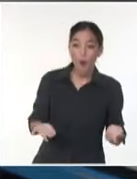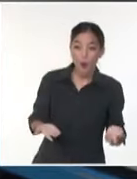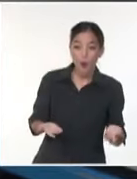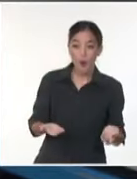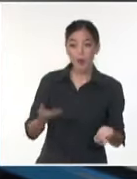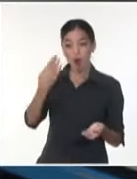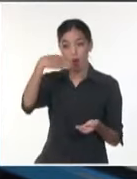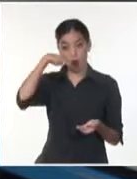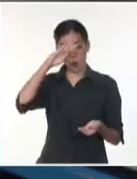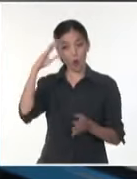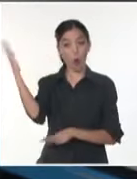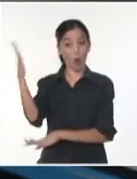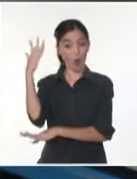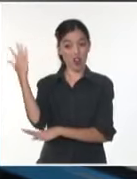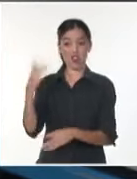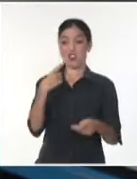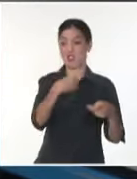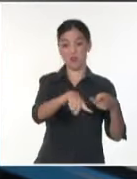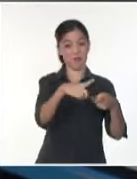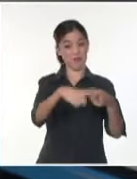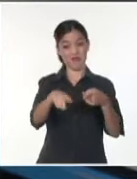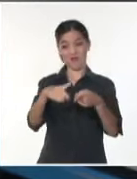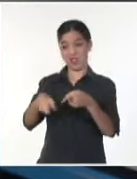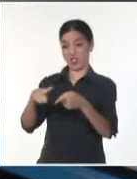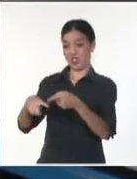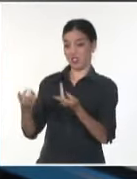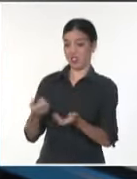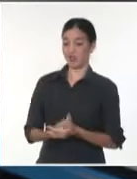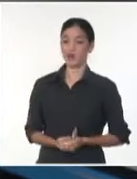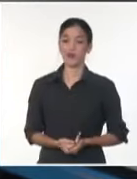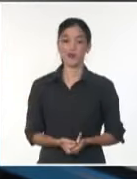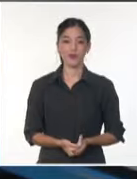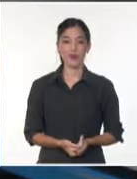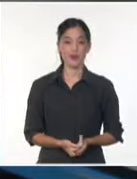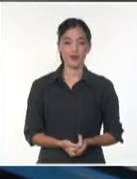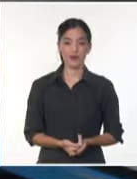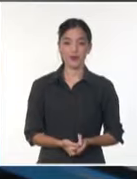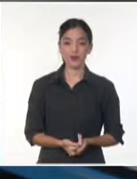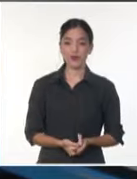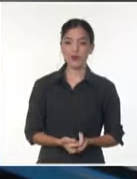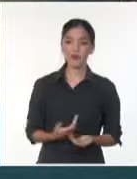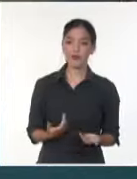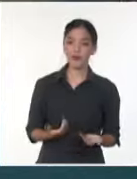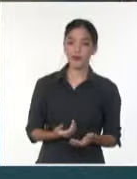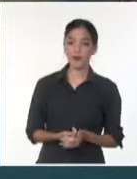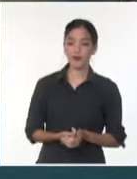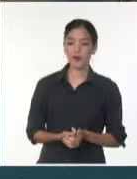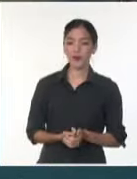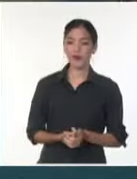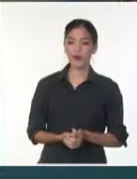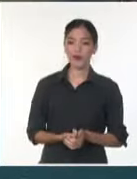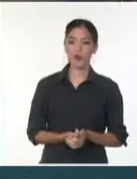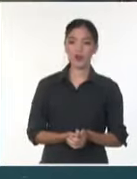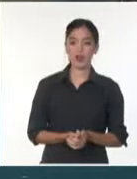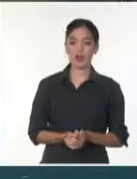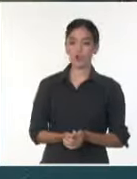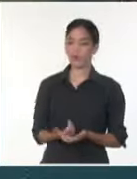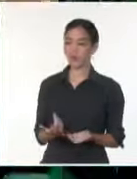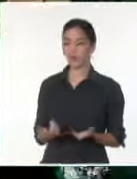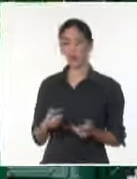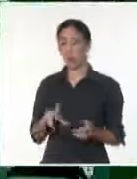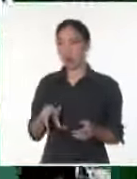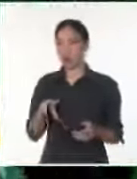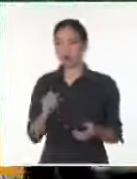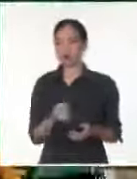provoca un deterioro en estos parámetros eléctricos Y estos parámetros de eficiencia muy prematuro estadísticas oficiales